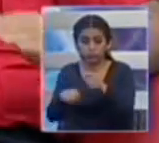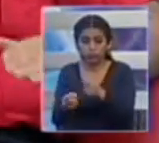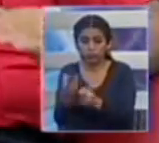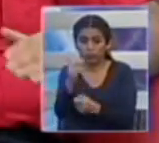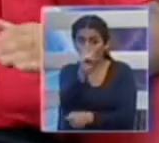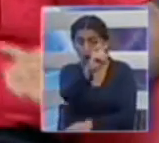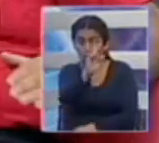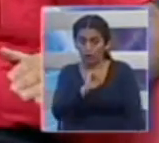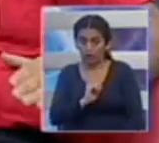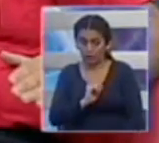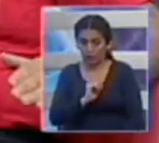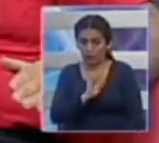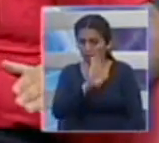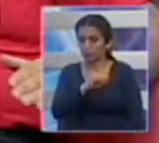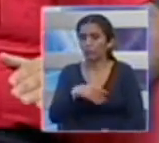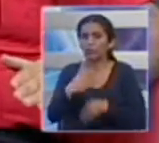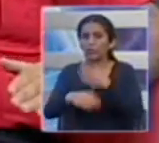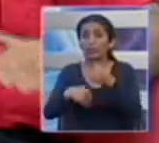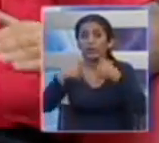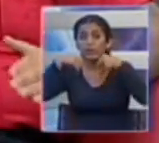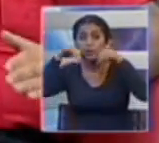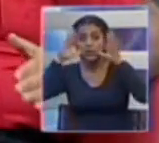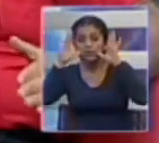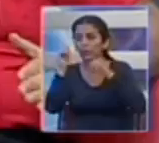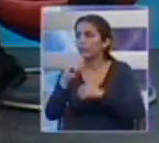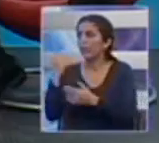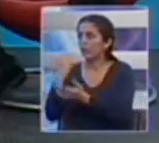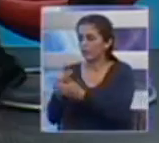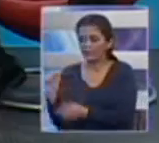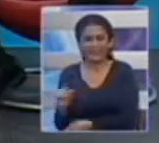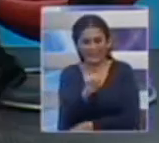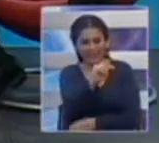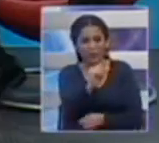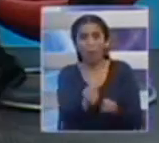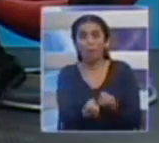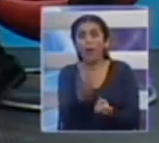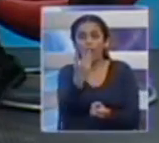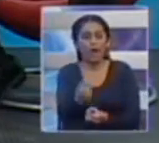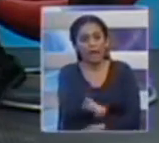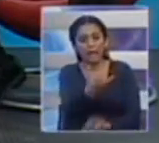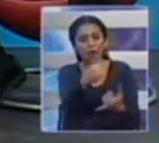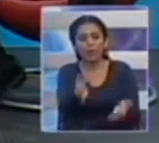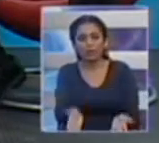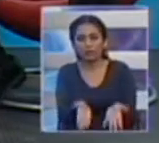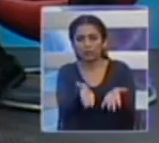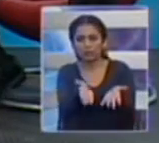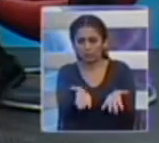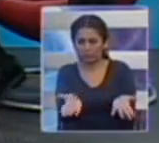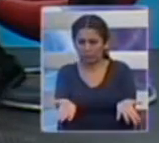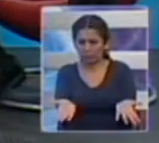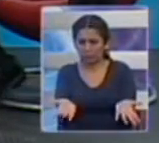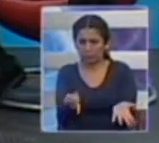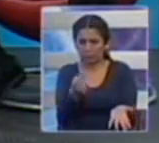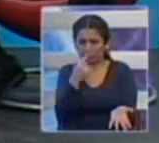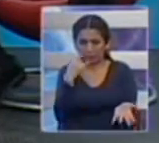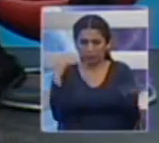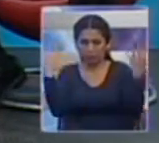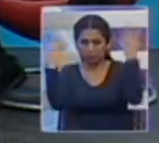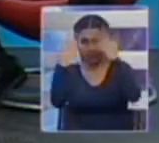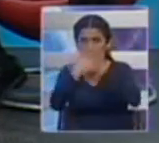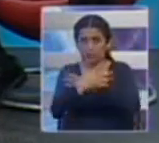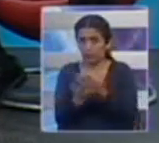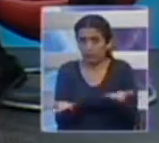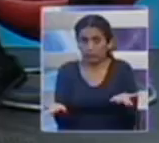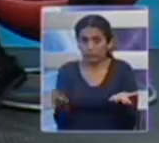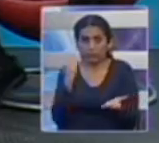usted mismo le compra el fuego, estas cosas a los niños. Entonces, claro, un niño no va a entender. Esa es la primera cosa, ¿no? Un